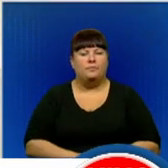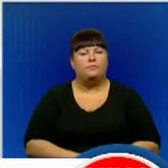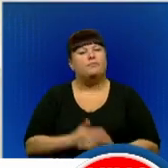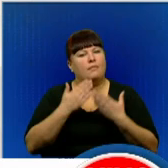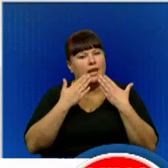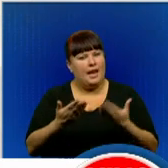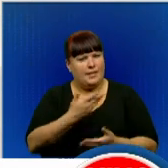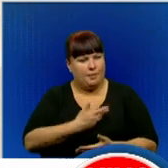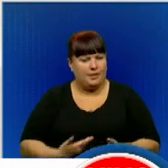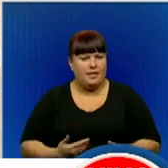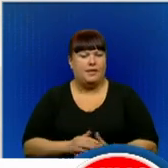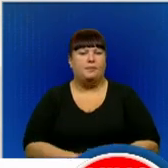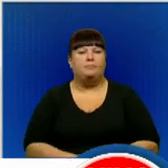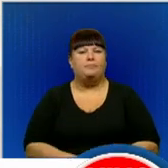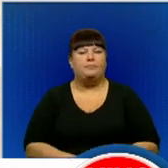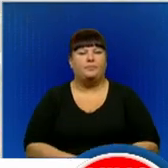y gracias presidente